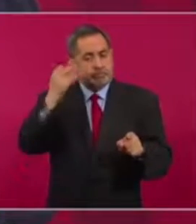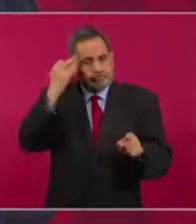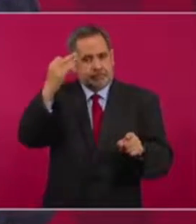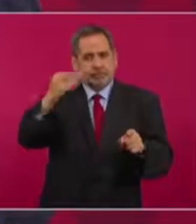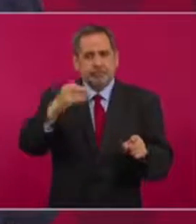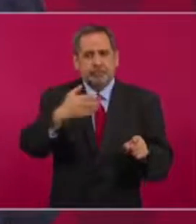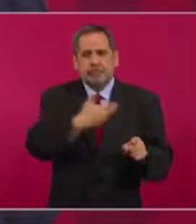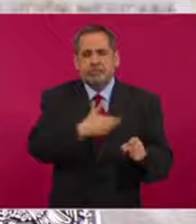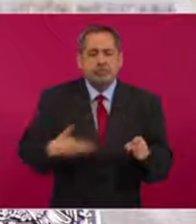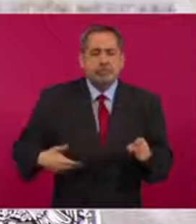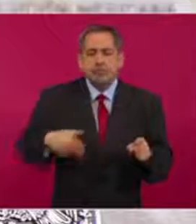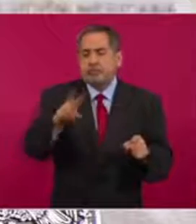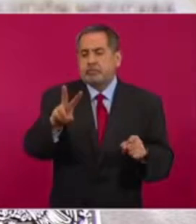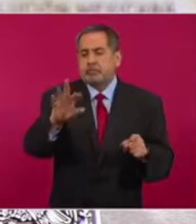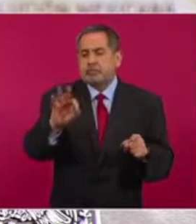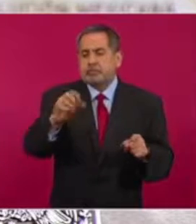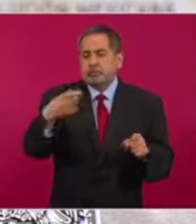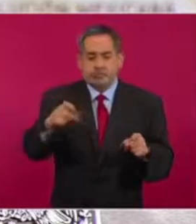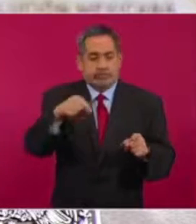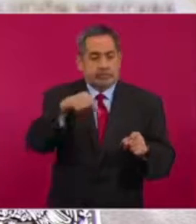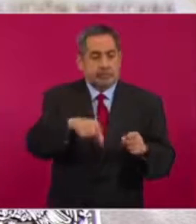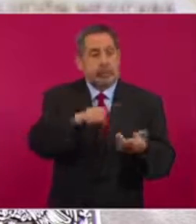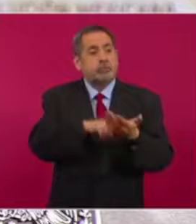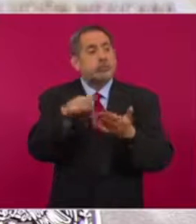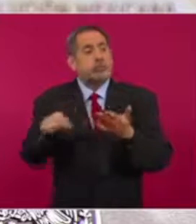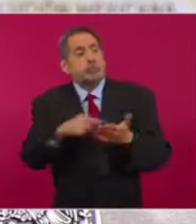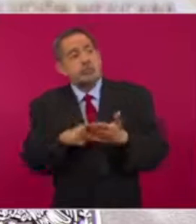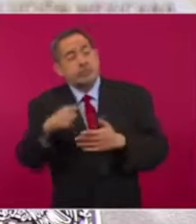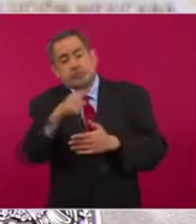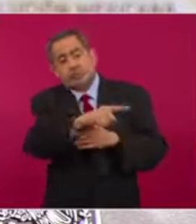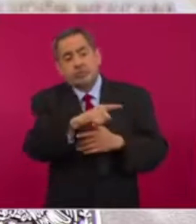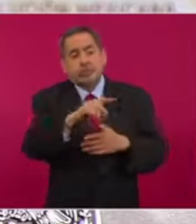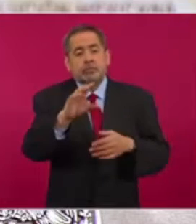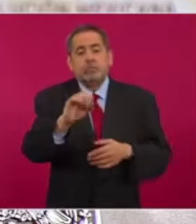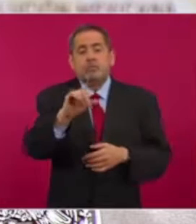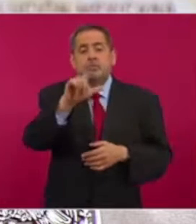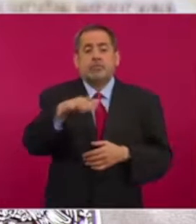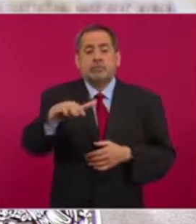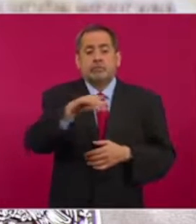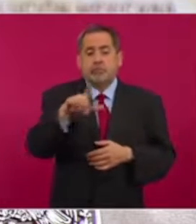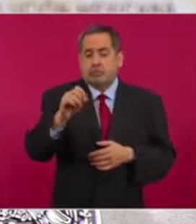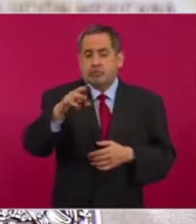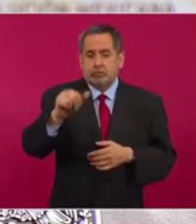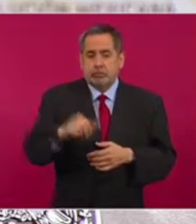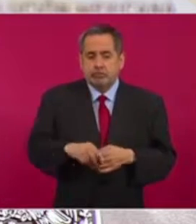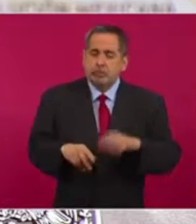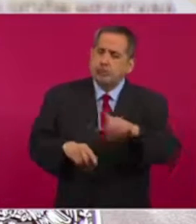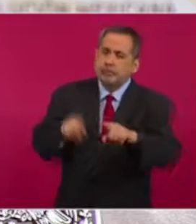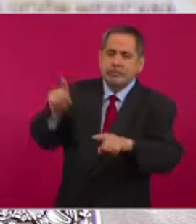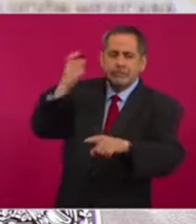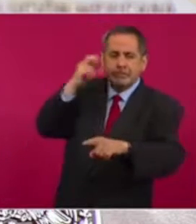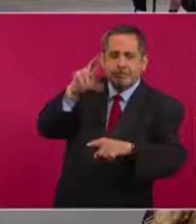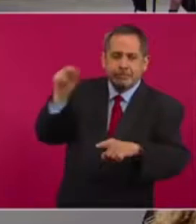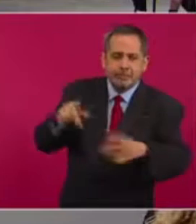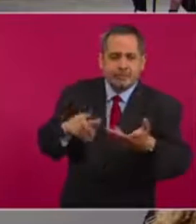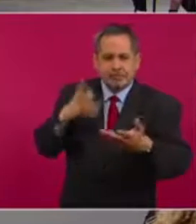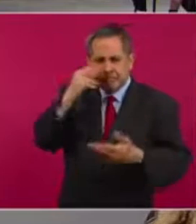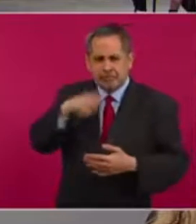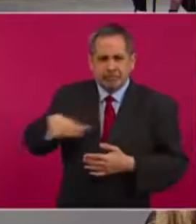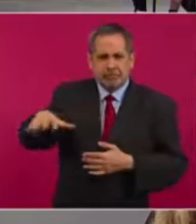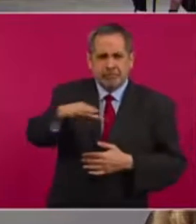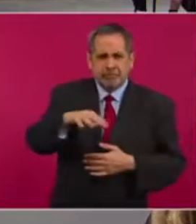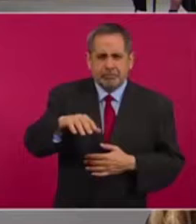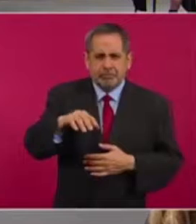Fox, aquí en Las Lomas. Allá en Quintana Roo, ¿no? Hay una muy bonita en